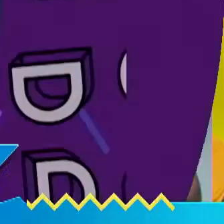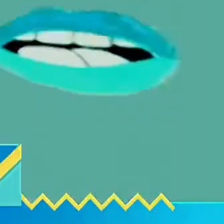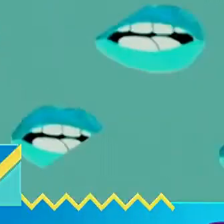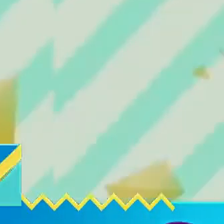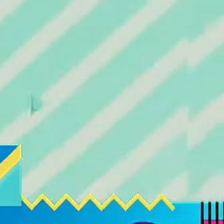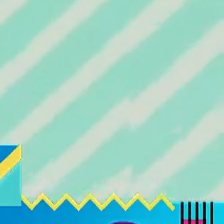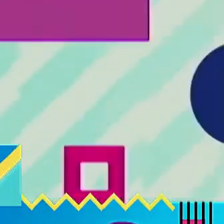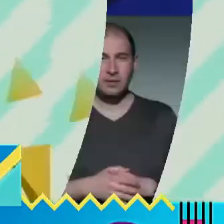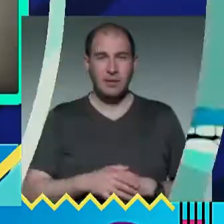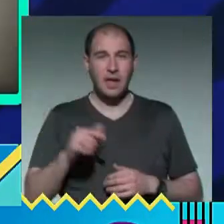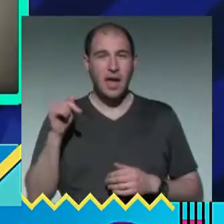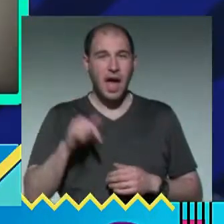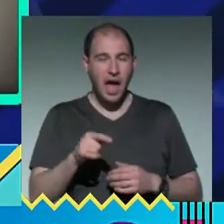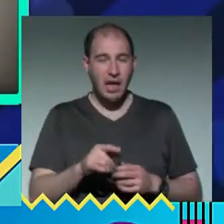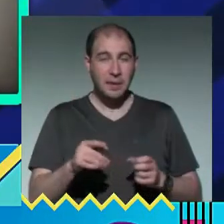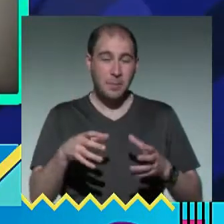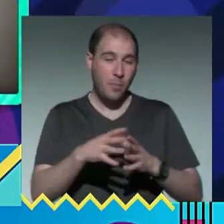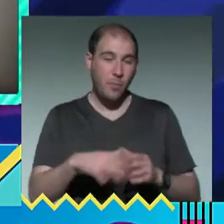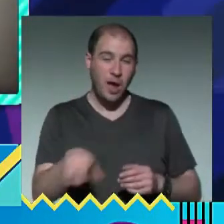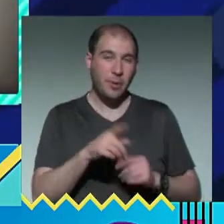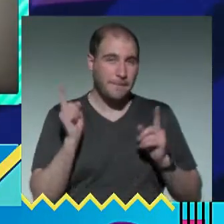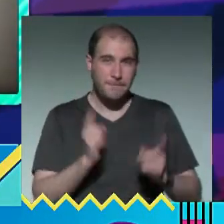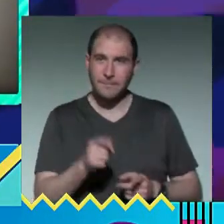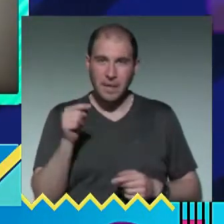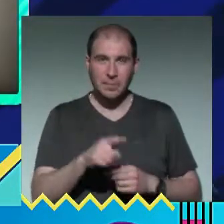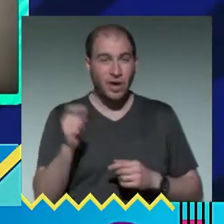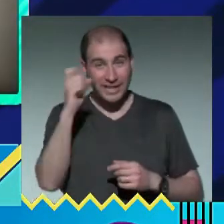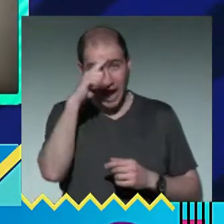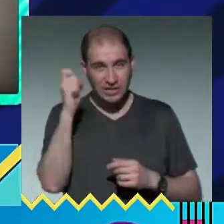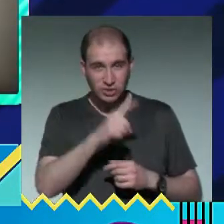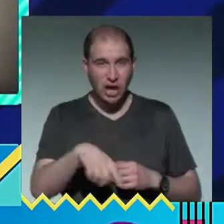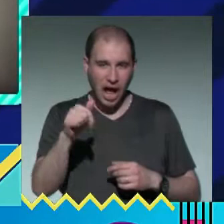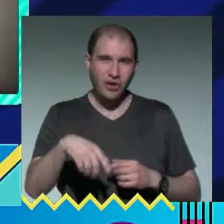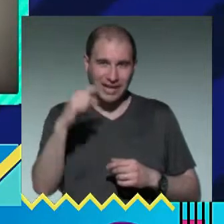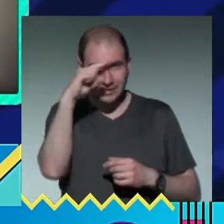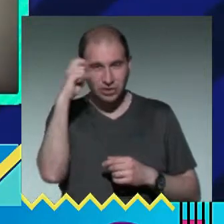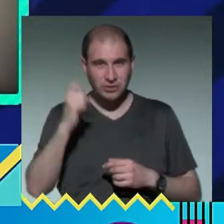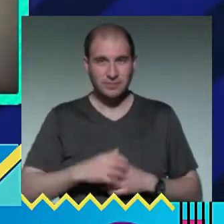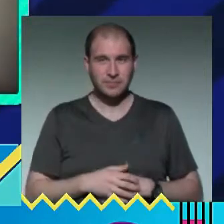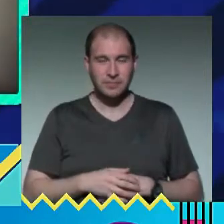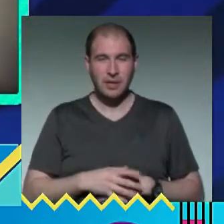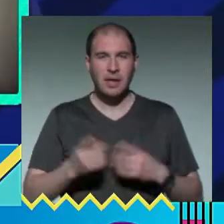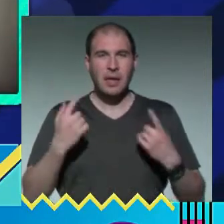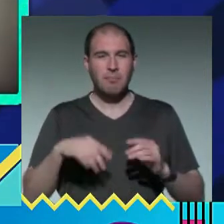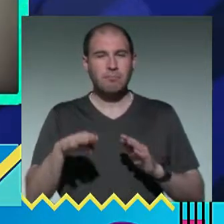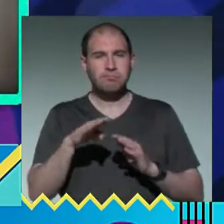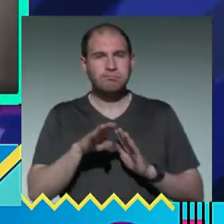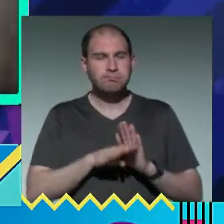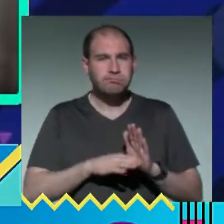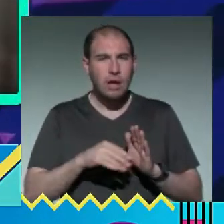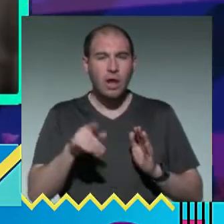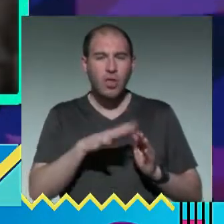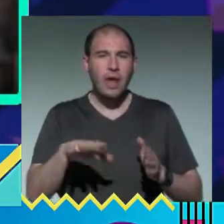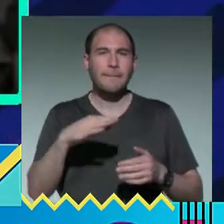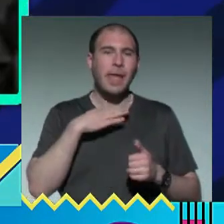Hay una reivindicación desde los mismos pueblos, ¿sí?, de las mismas naciones, hoy naciones, pero especialmente estamos hablando de la zona